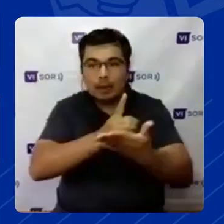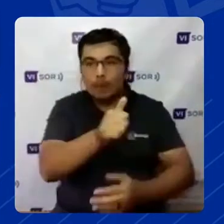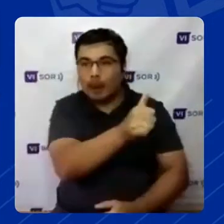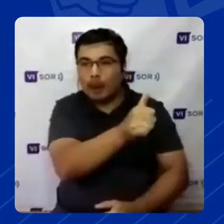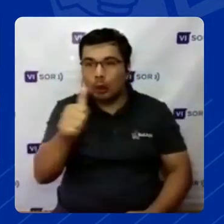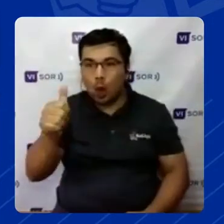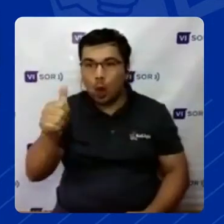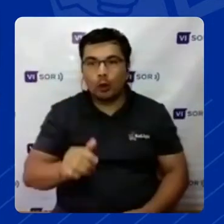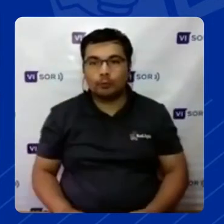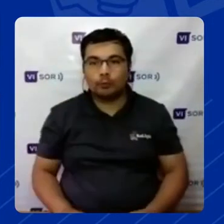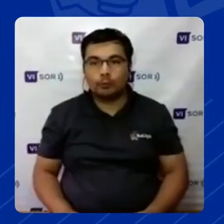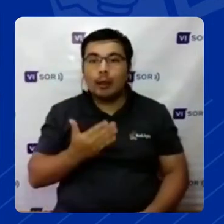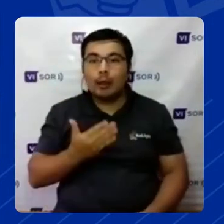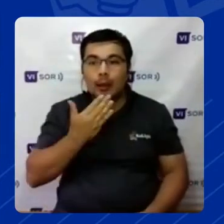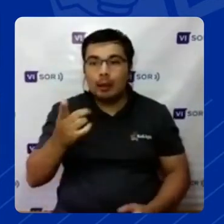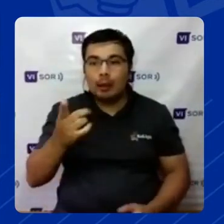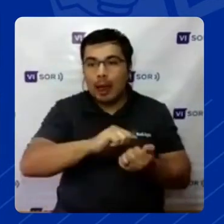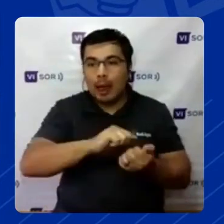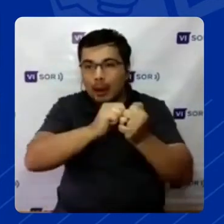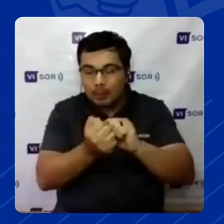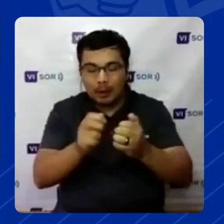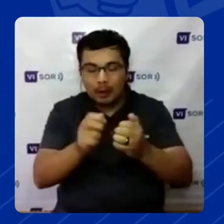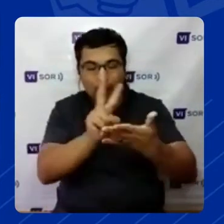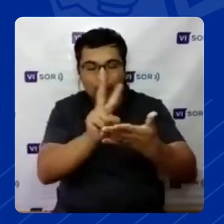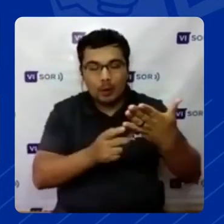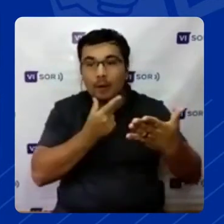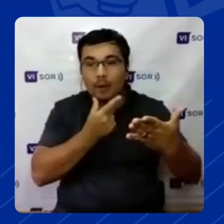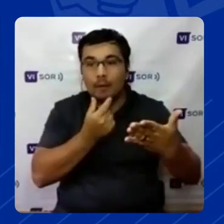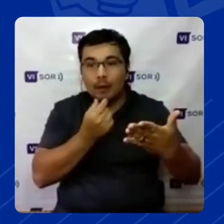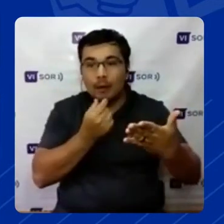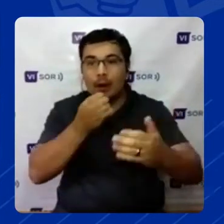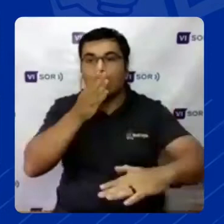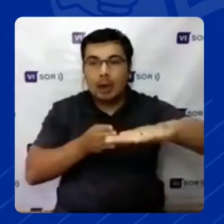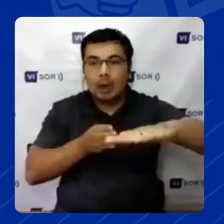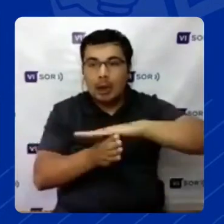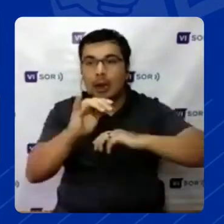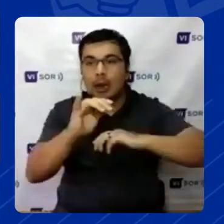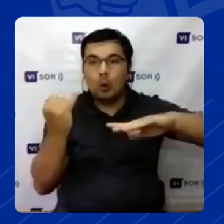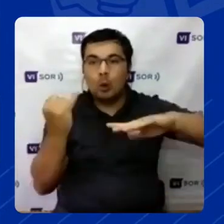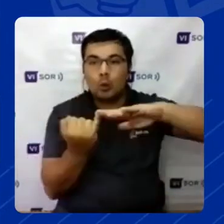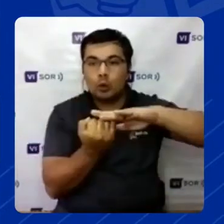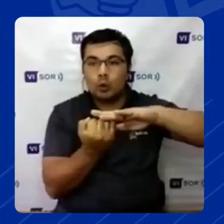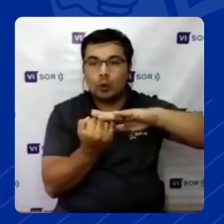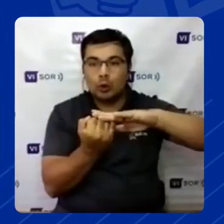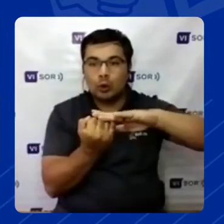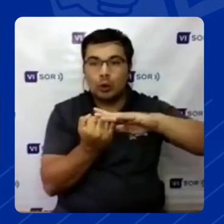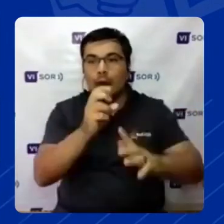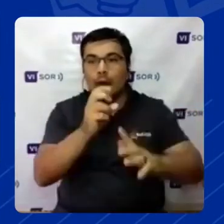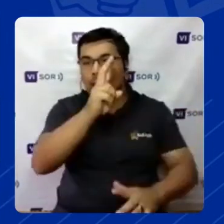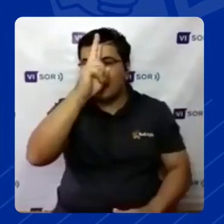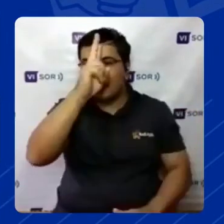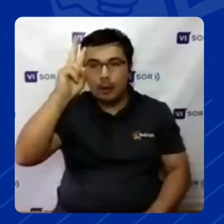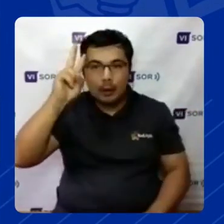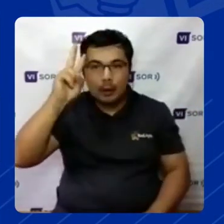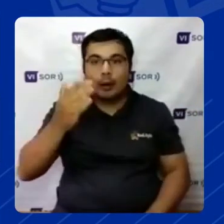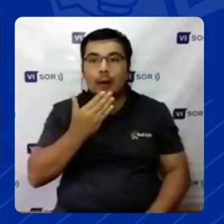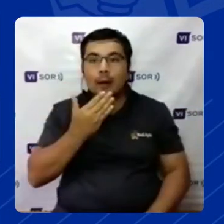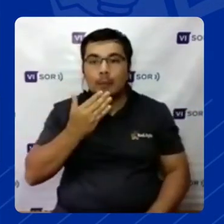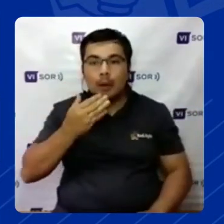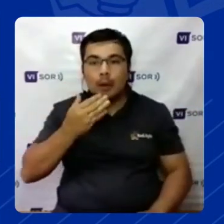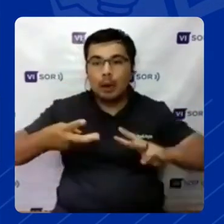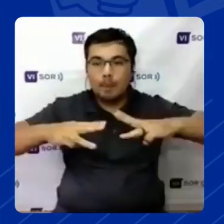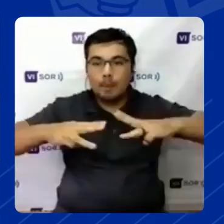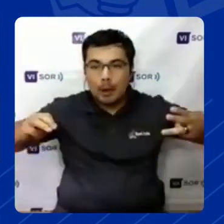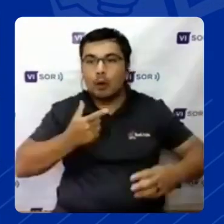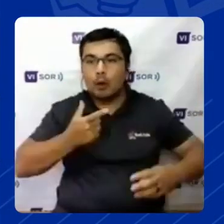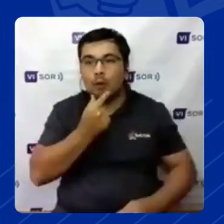de Lectura Fácil en Plena Inclusión Madrid y es autor del manual Lectura Fácil, Métodos de redacción y